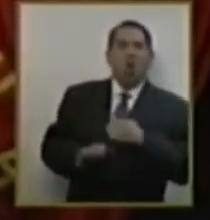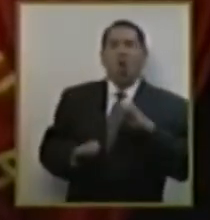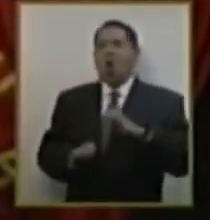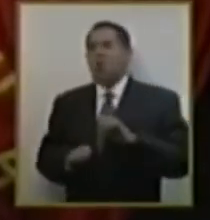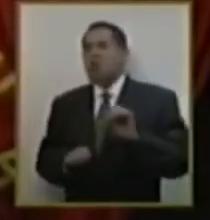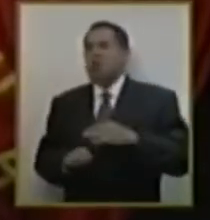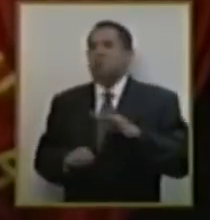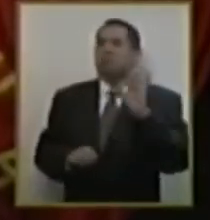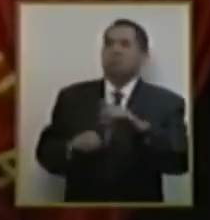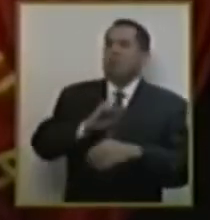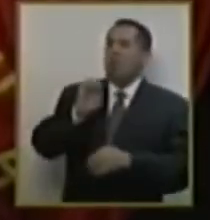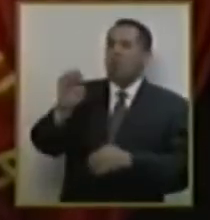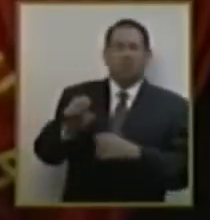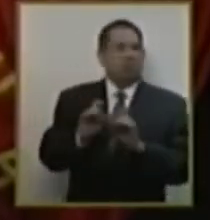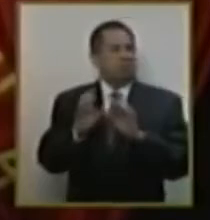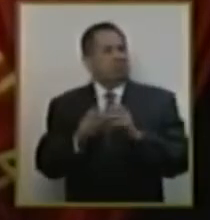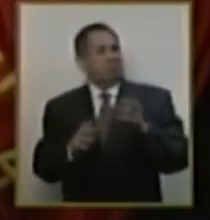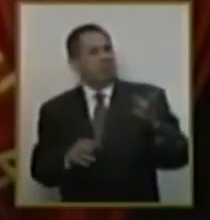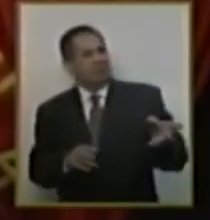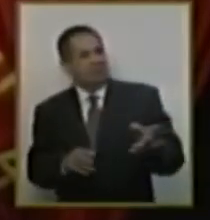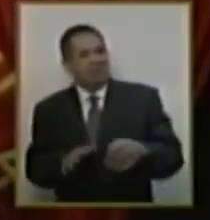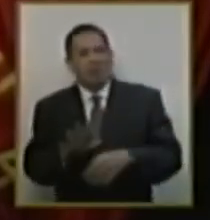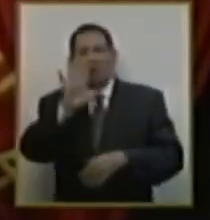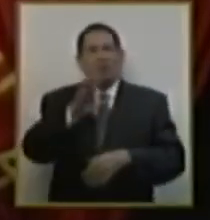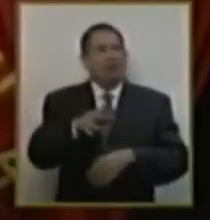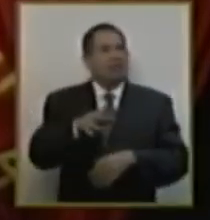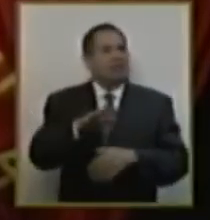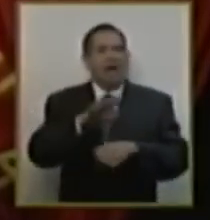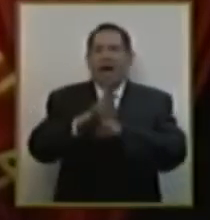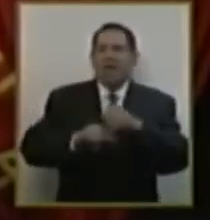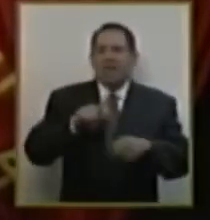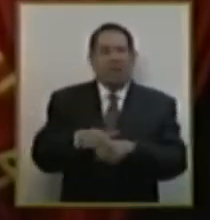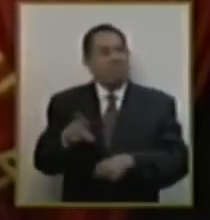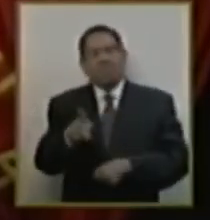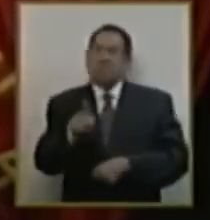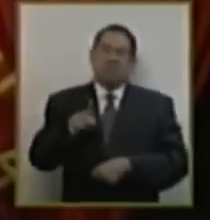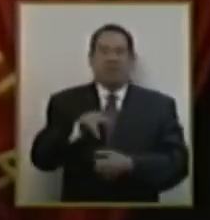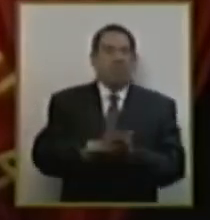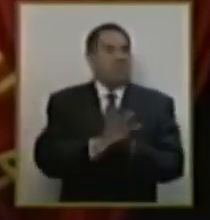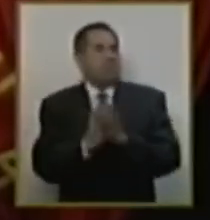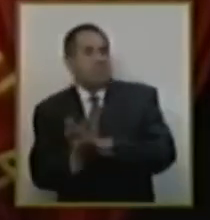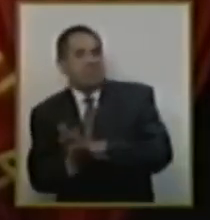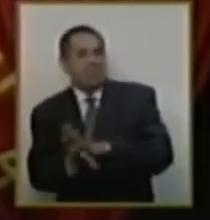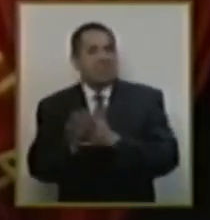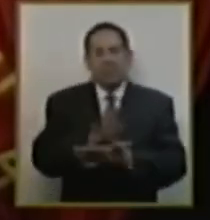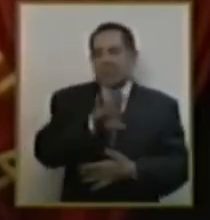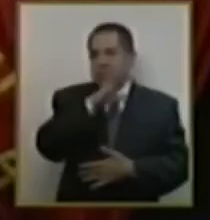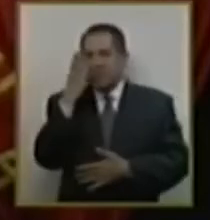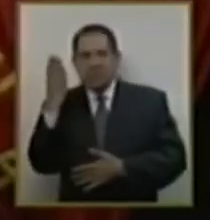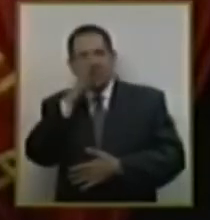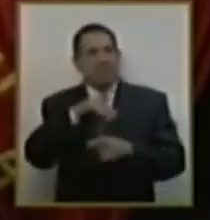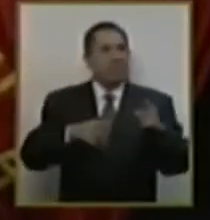las circunstancias. Son camaleónicos a conveniencia y sirven a la carta las